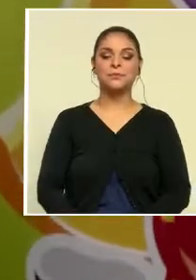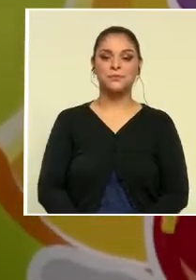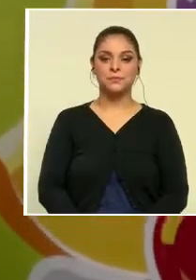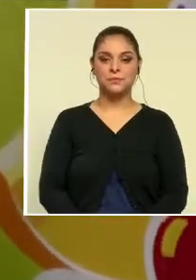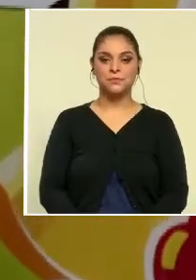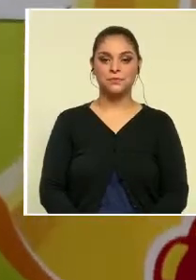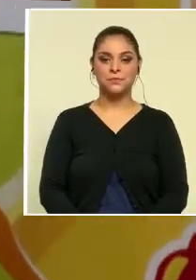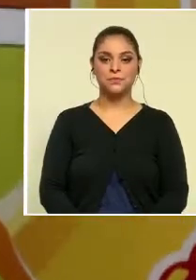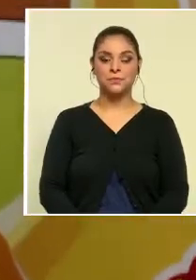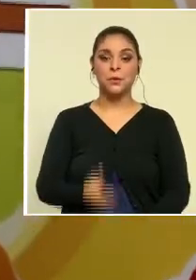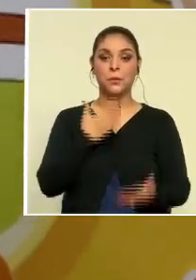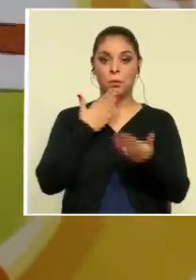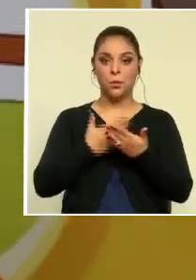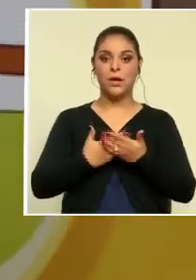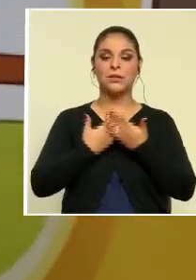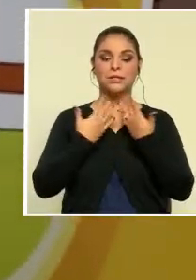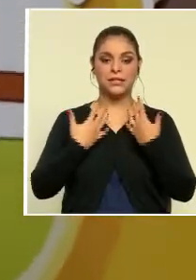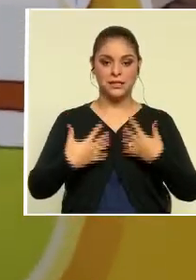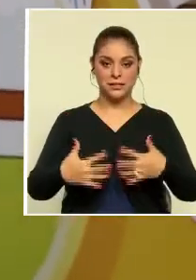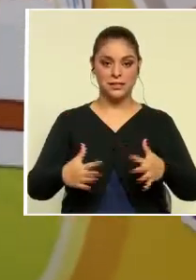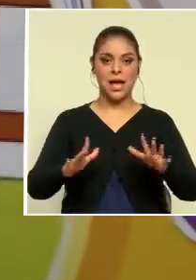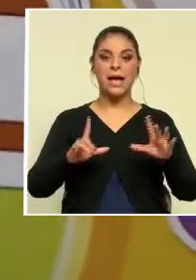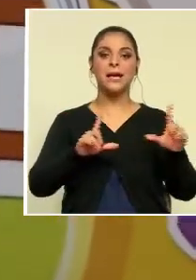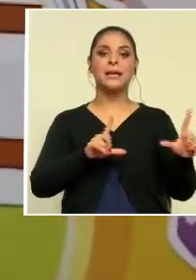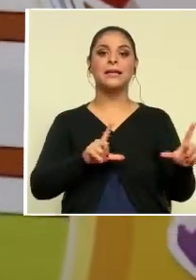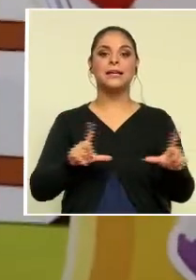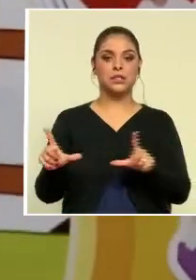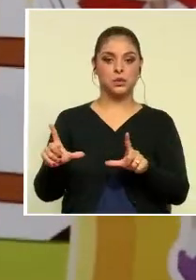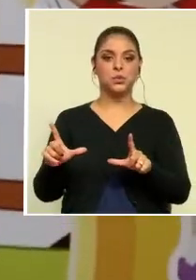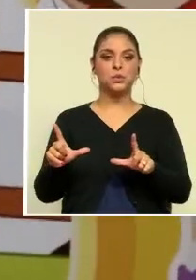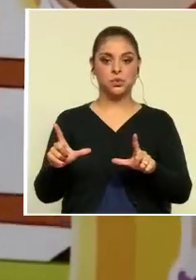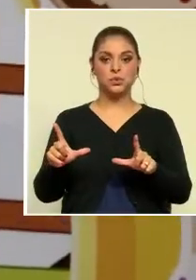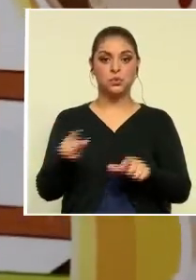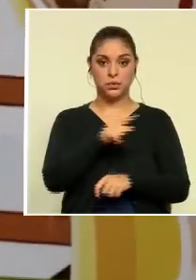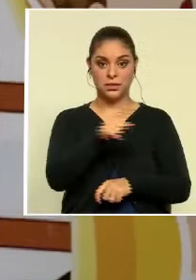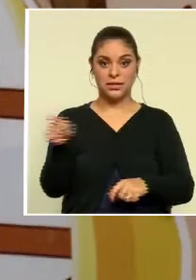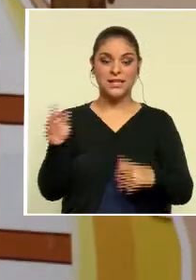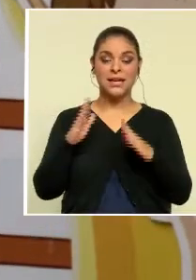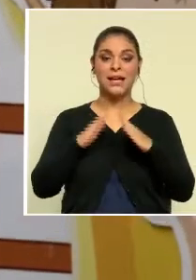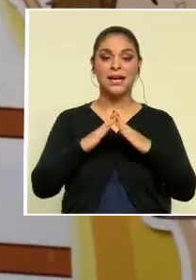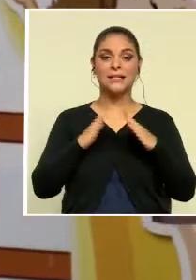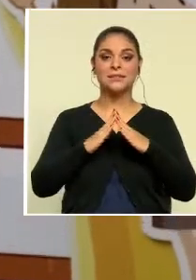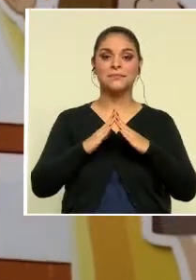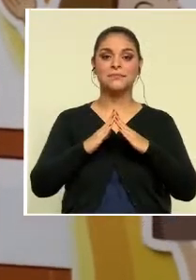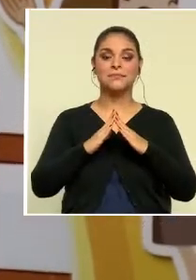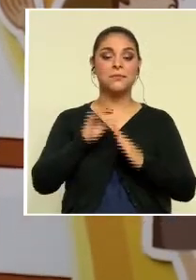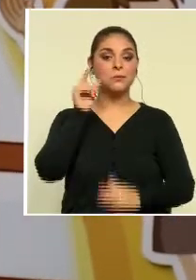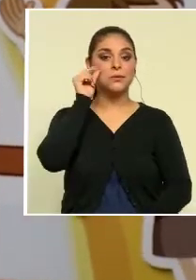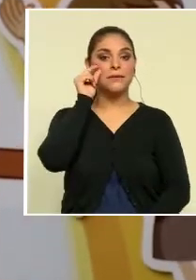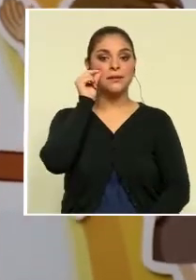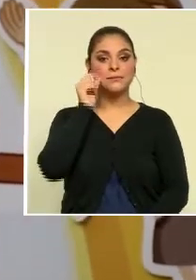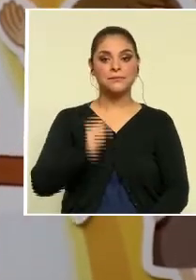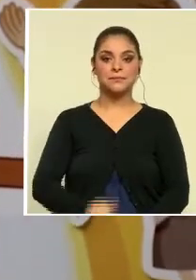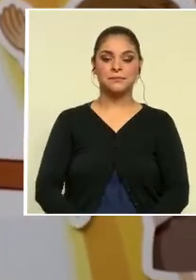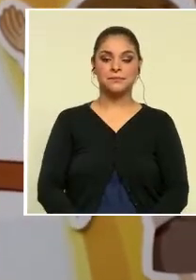bueno creo que ya estamos listos niños y niñas allá en casa vamos a ver